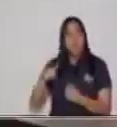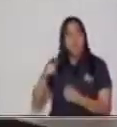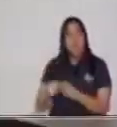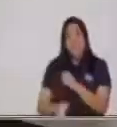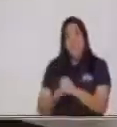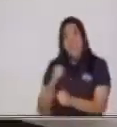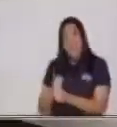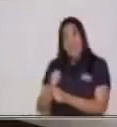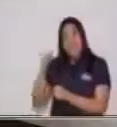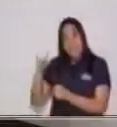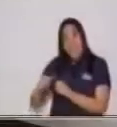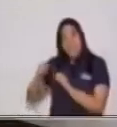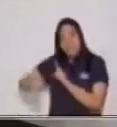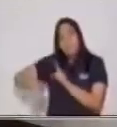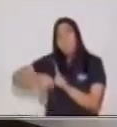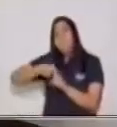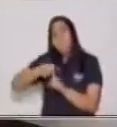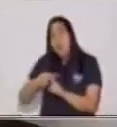más 22.